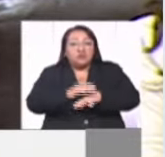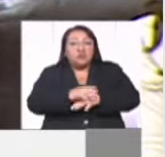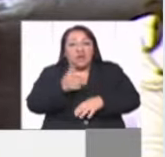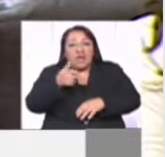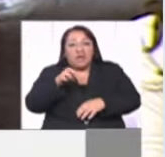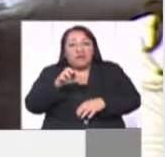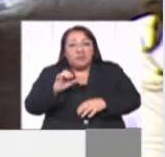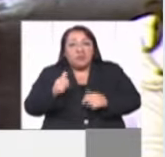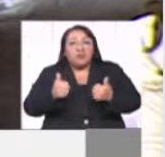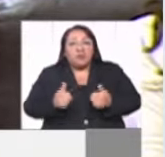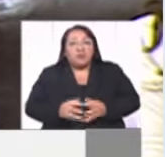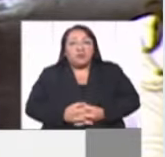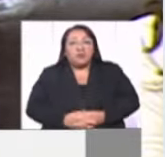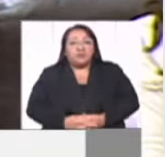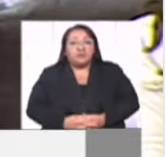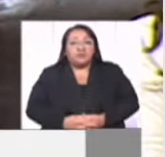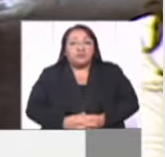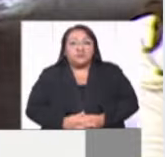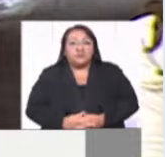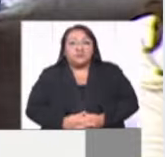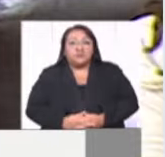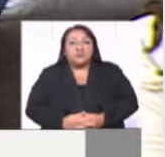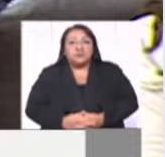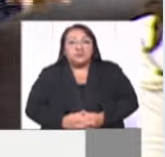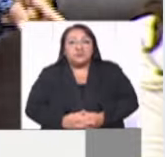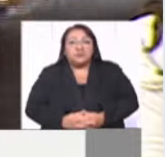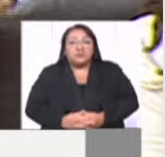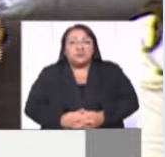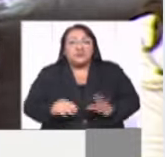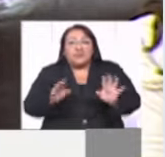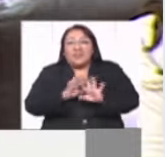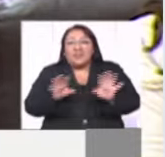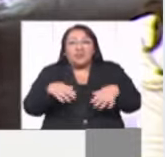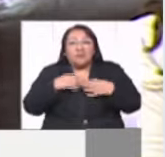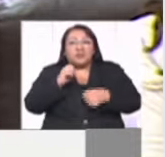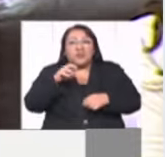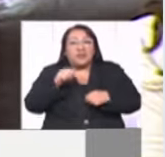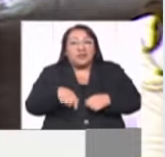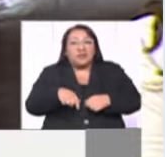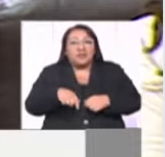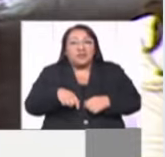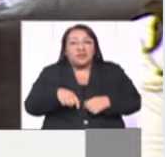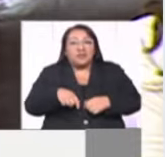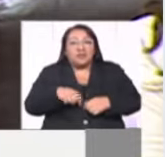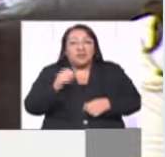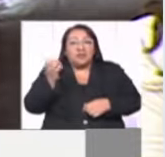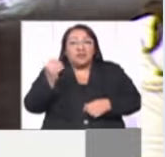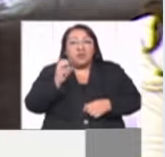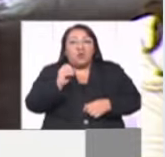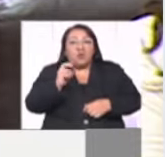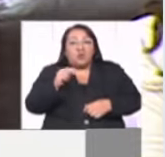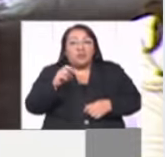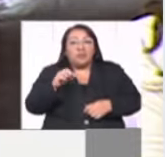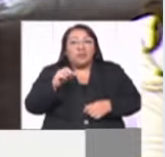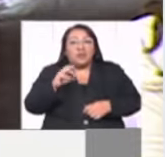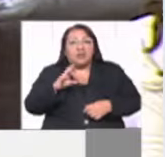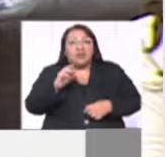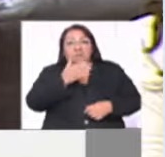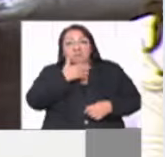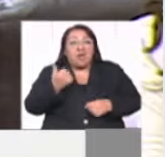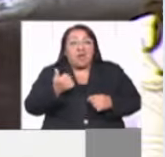pensión de jubilación como debe de ser. Nadie aquí puede señalar que la pensión de jubilación de la ONP o de la AFP es la